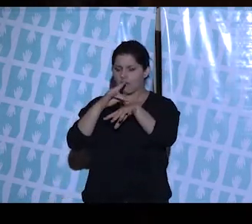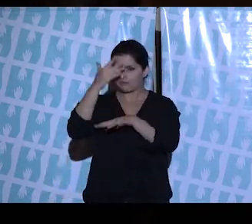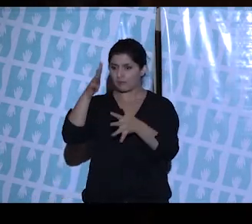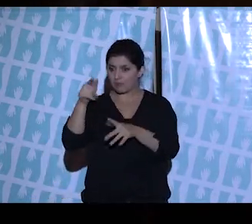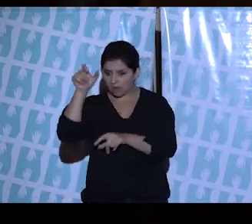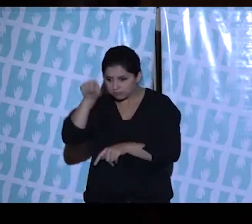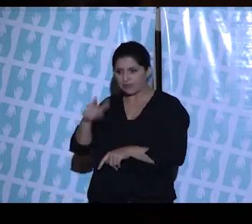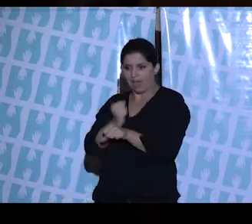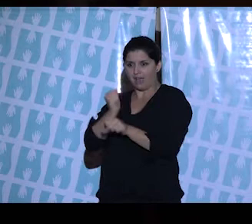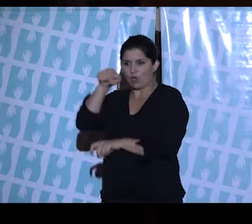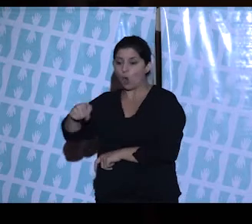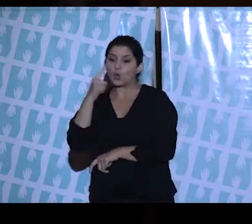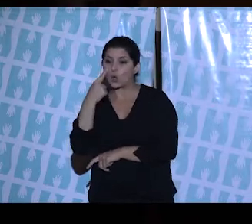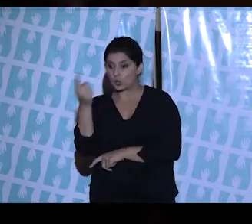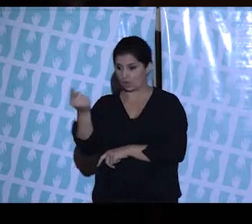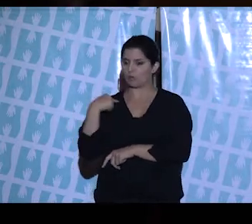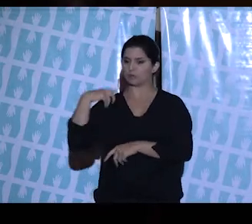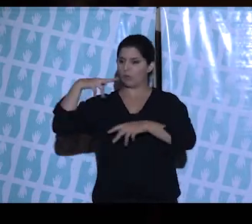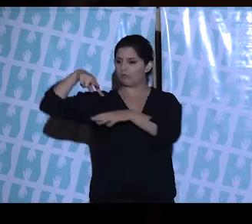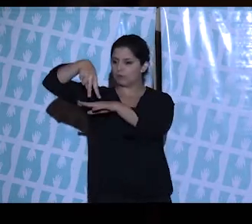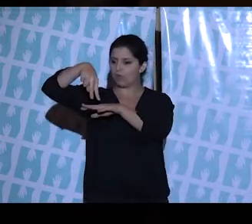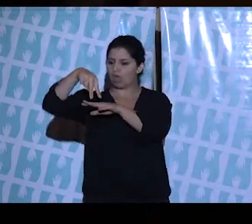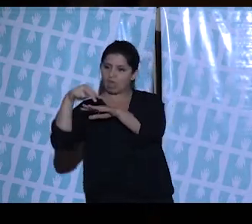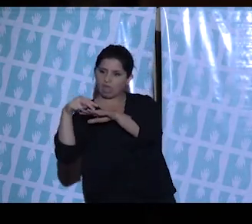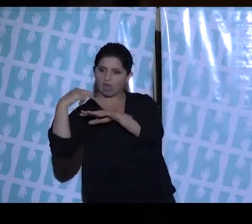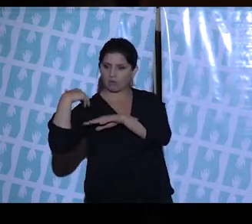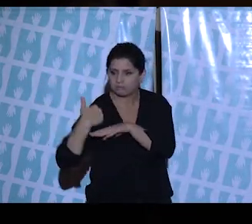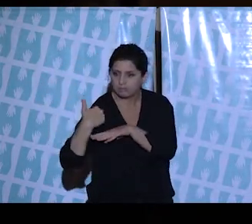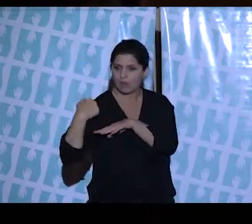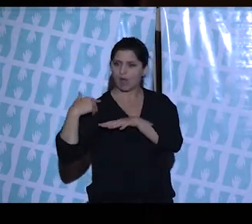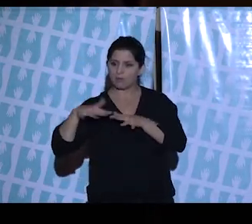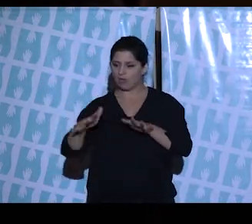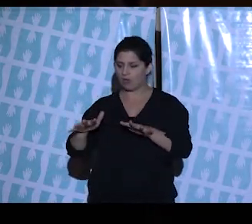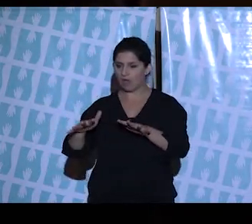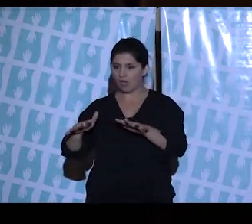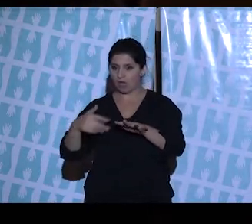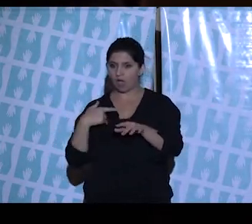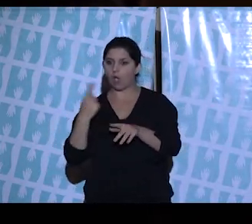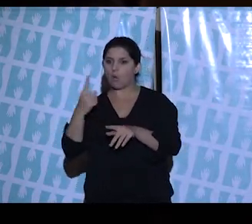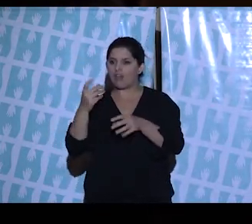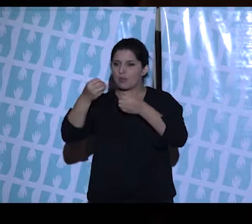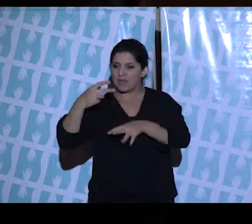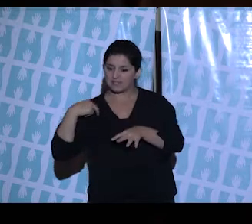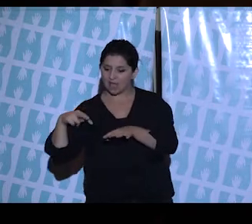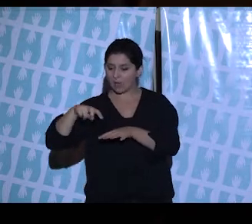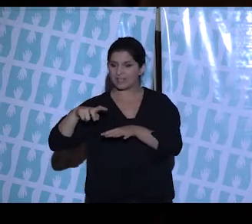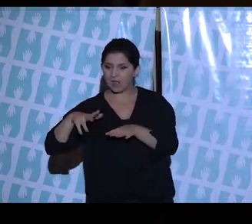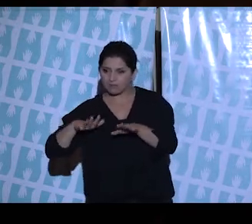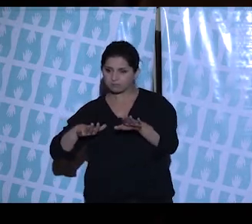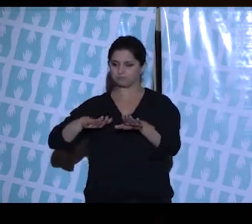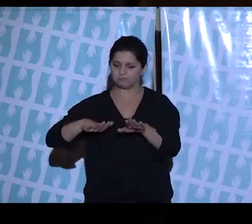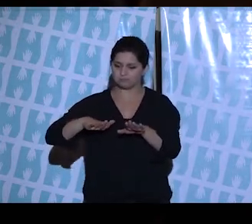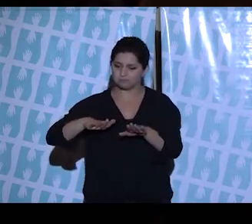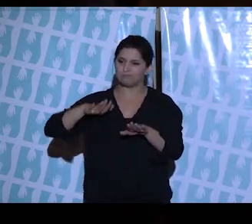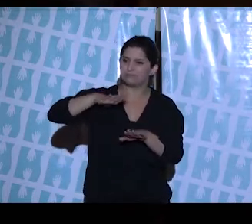hoy. La postura encorvada, el temblor de reposo, la lentitud en la iniciación del movimiento,